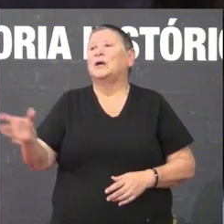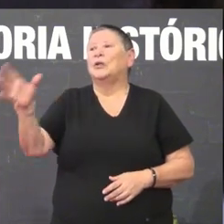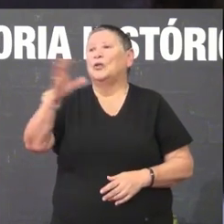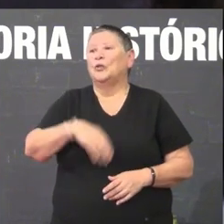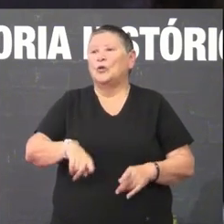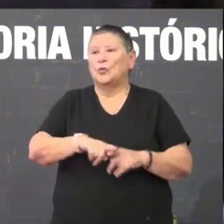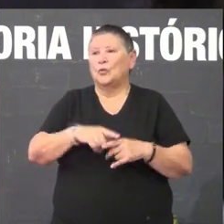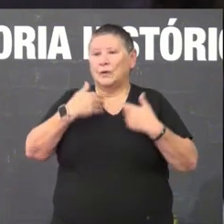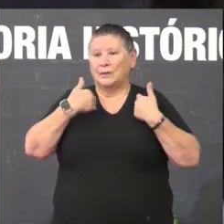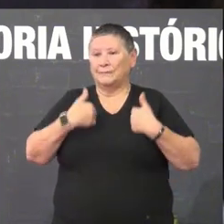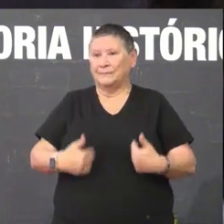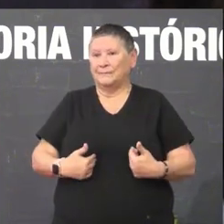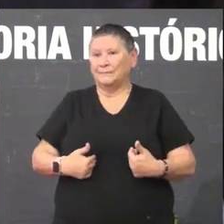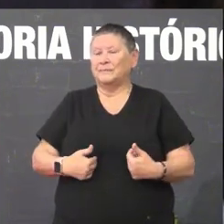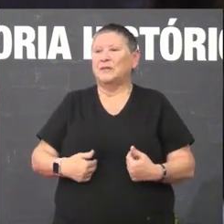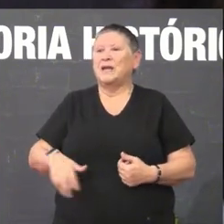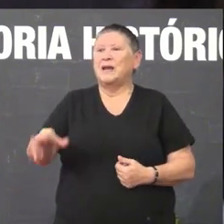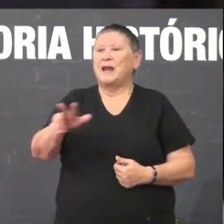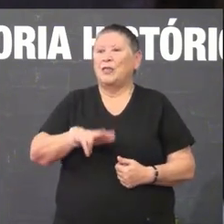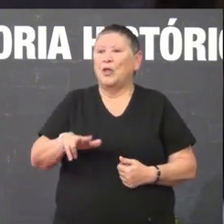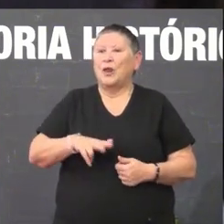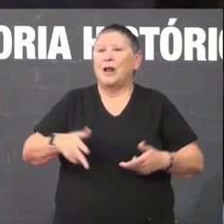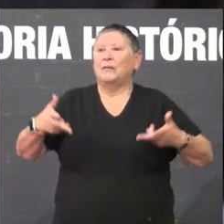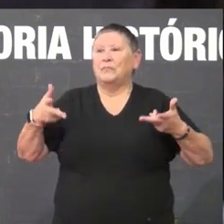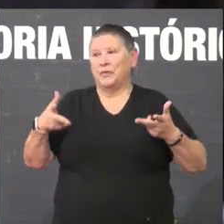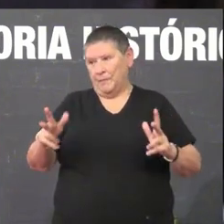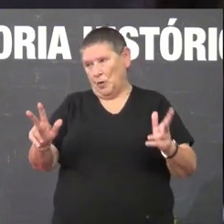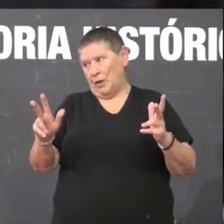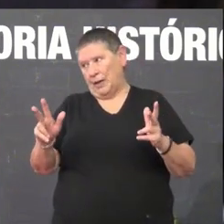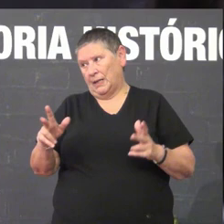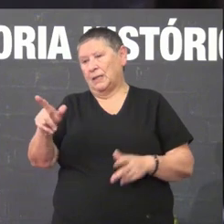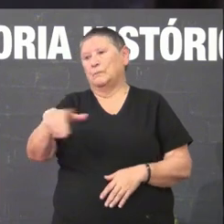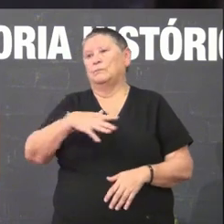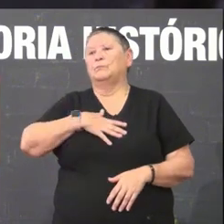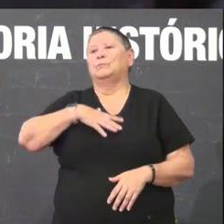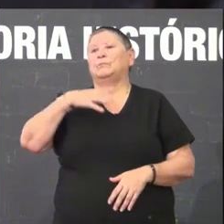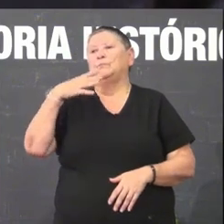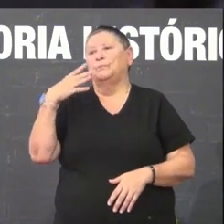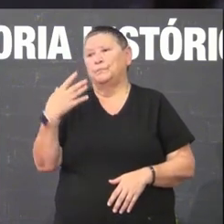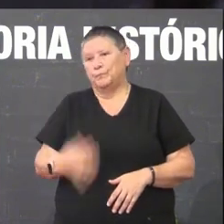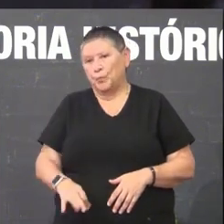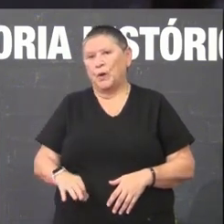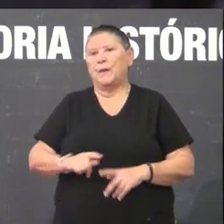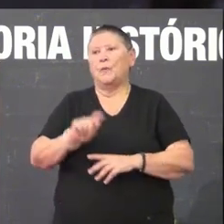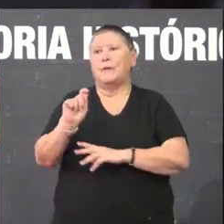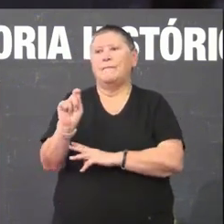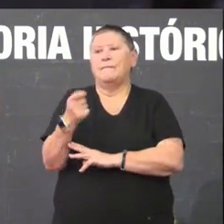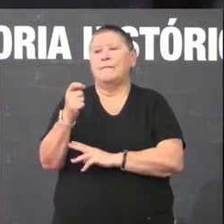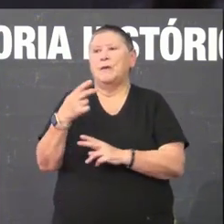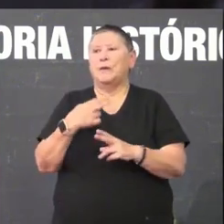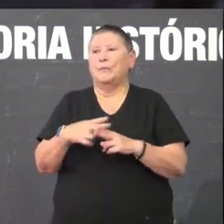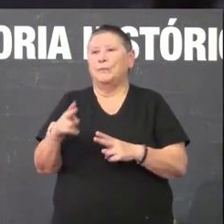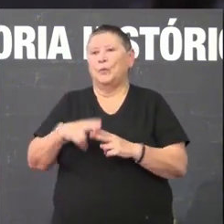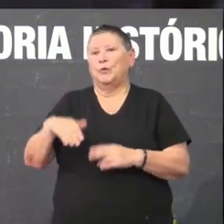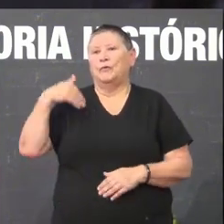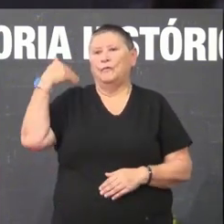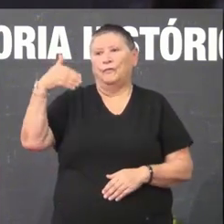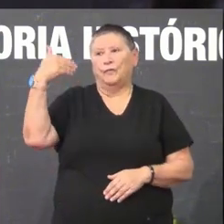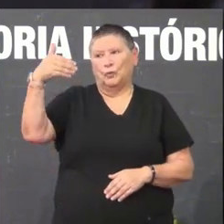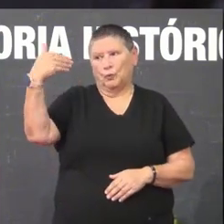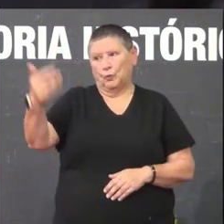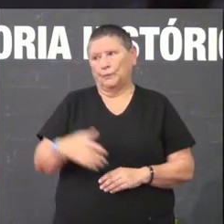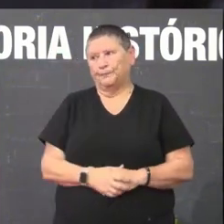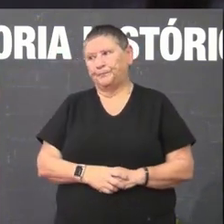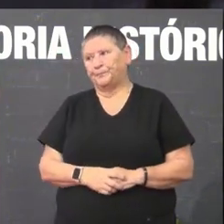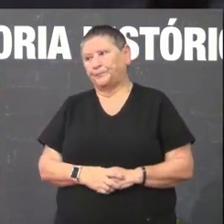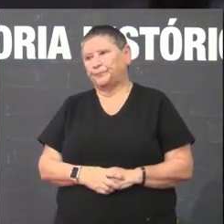plurinacional democrática que es condición de posibilidad de la Victoria política de esas ideas en el futuro hubo